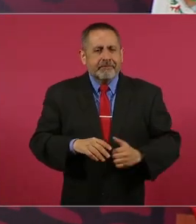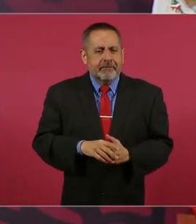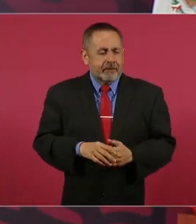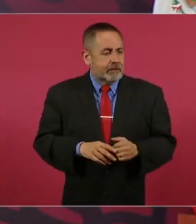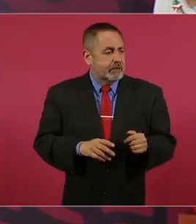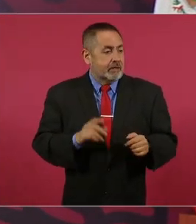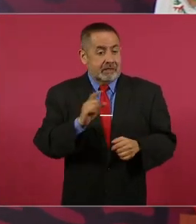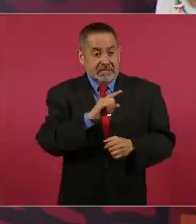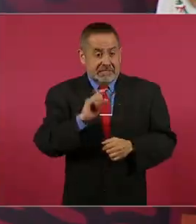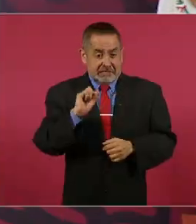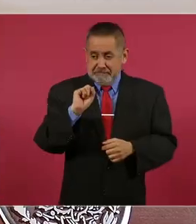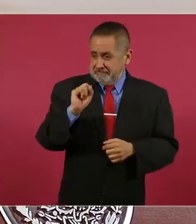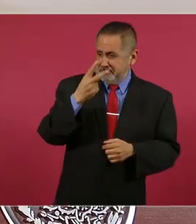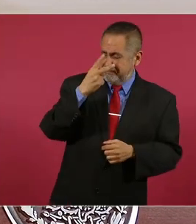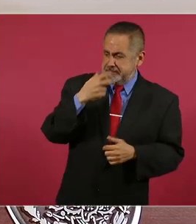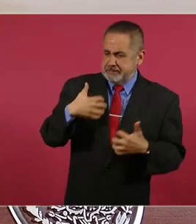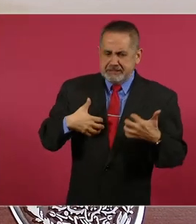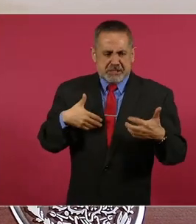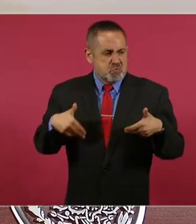estamos molestos,